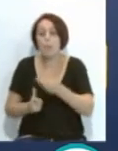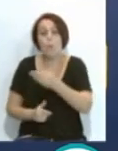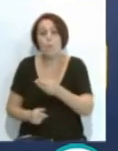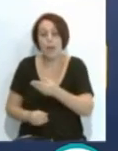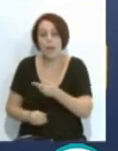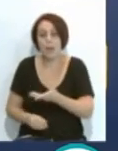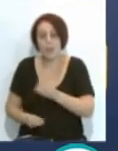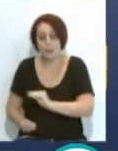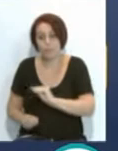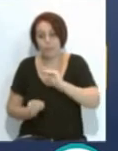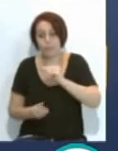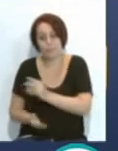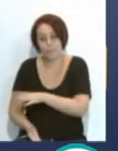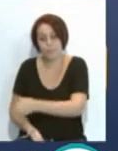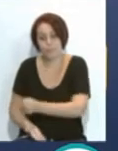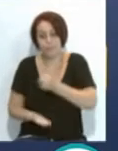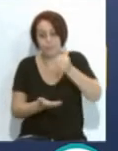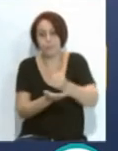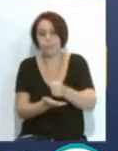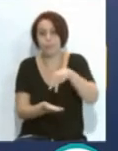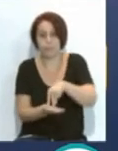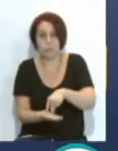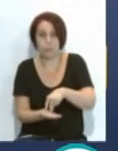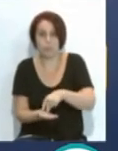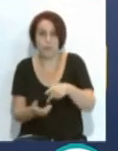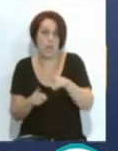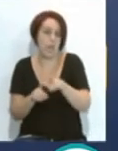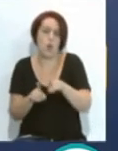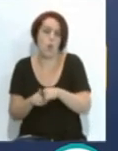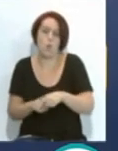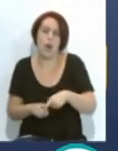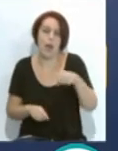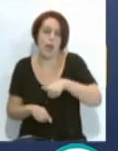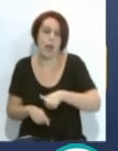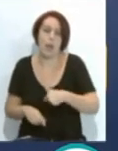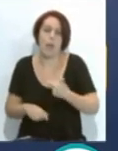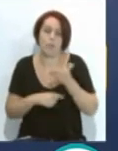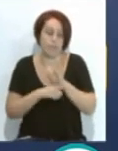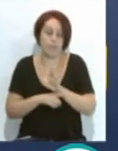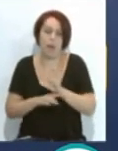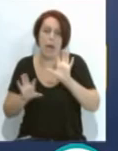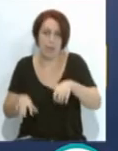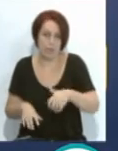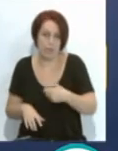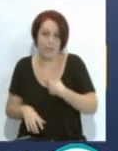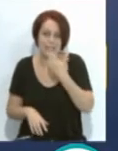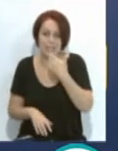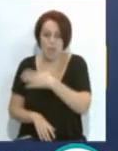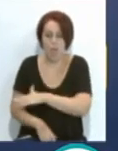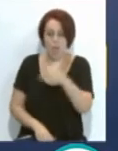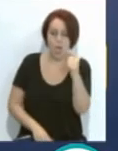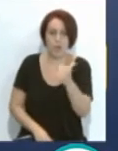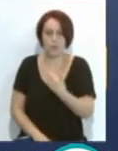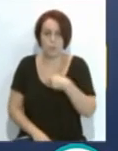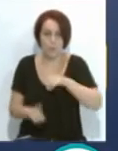en Tenerife y como ha demostrado en Cádiz, pues cuando tenga que tirar de alguien no le va a temblar el pulso, o una combinación